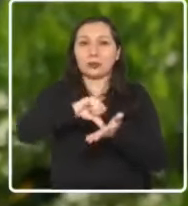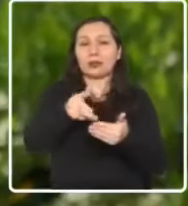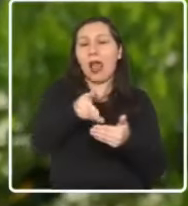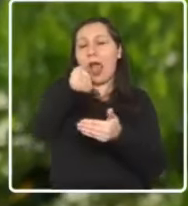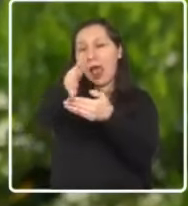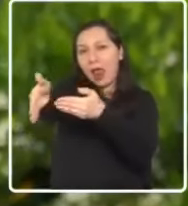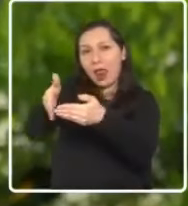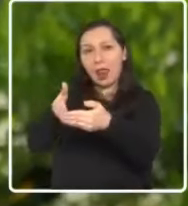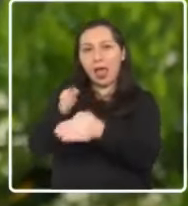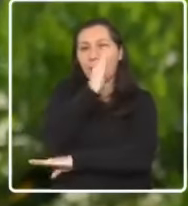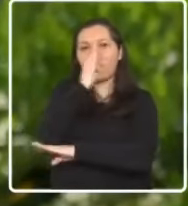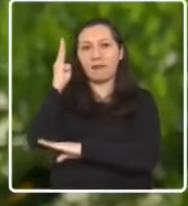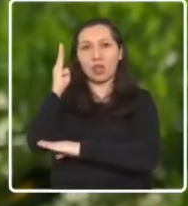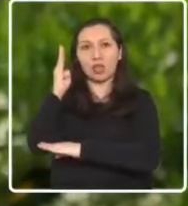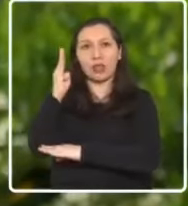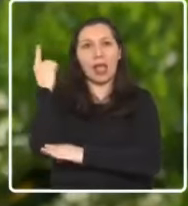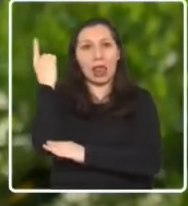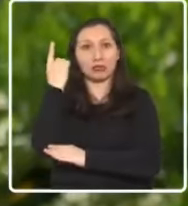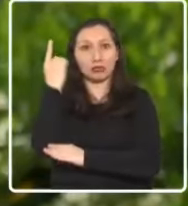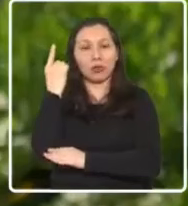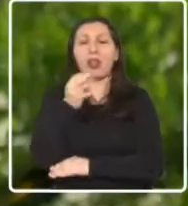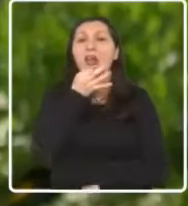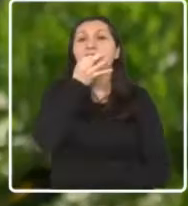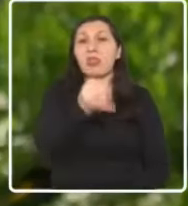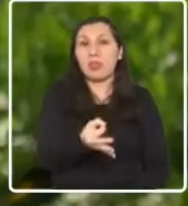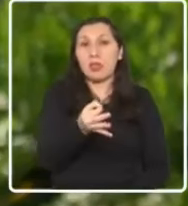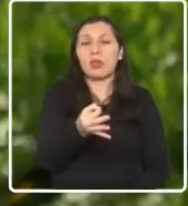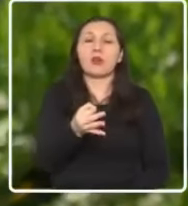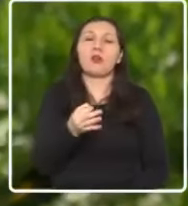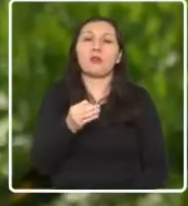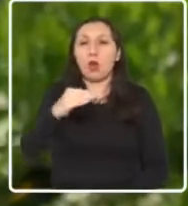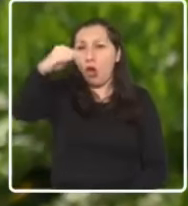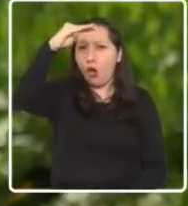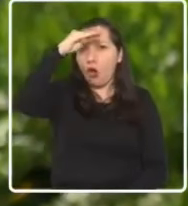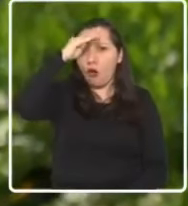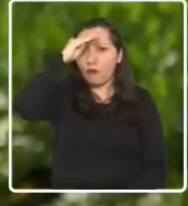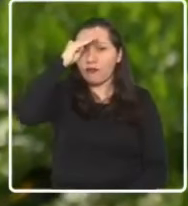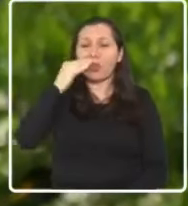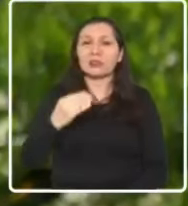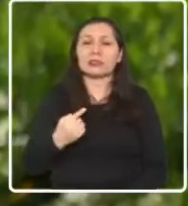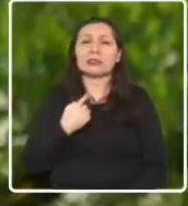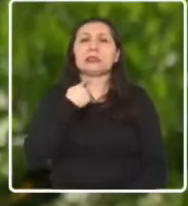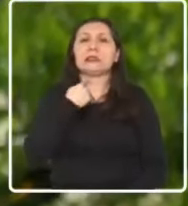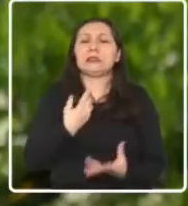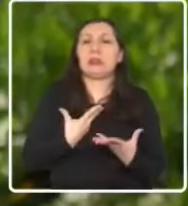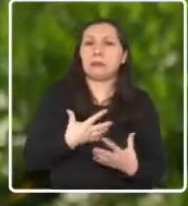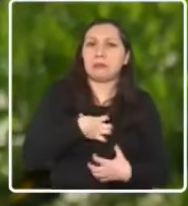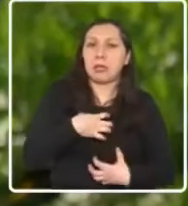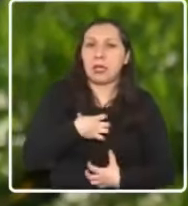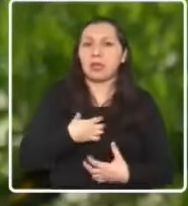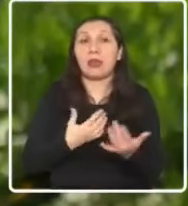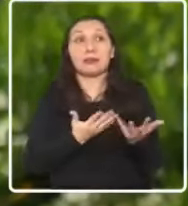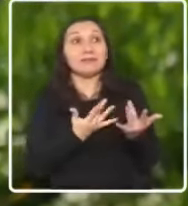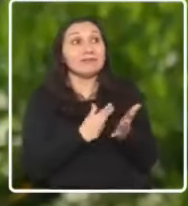la Biblioteca Nacional, dijo que la confianza ha trocado en temor y las expectativas